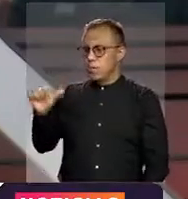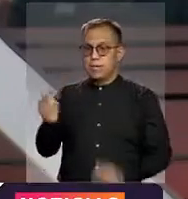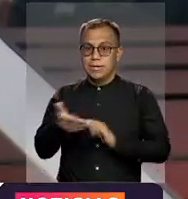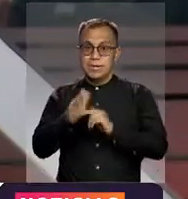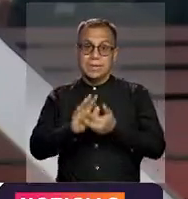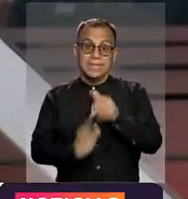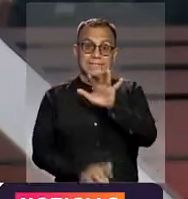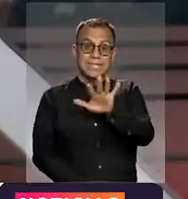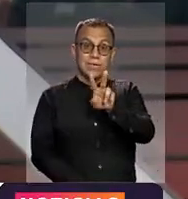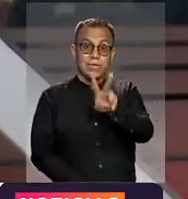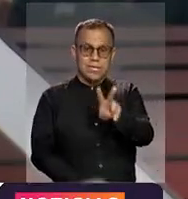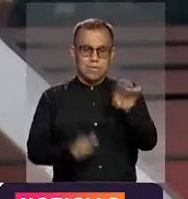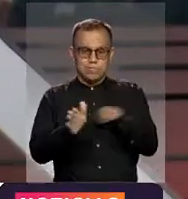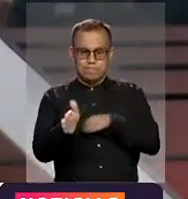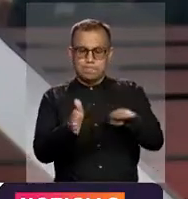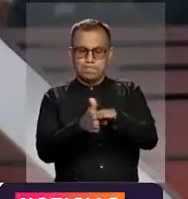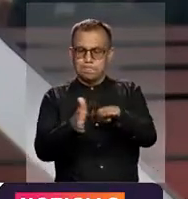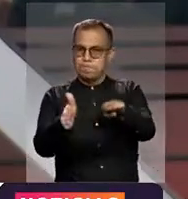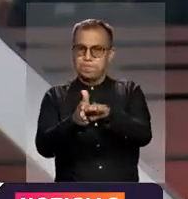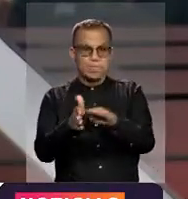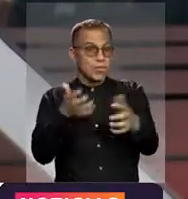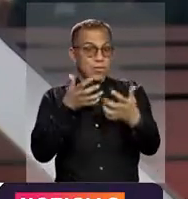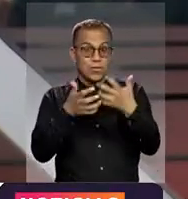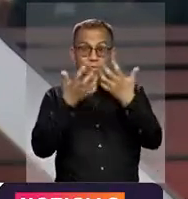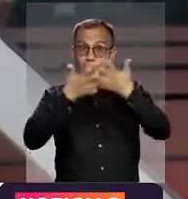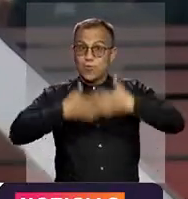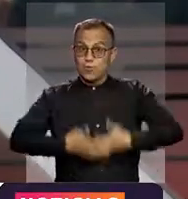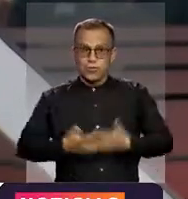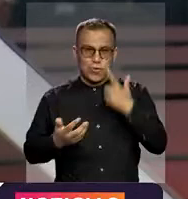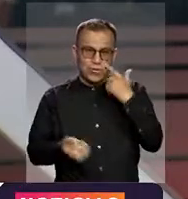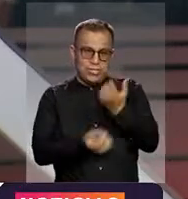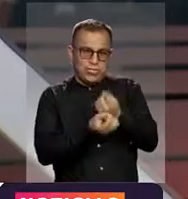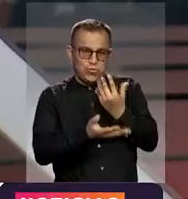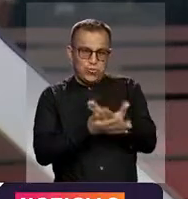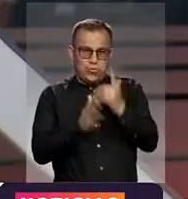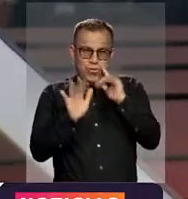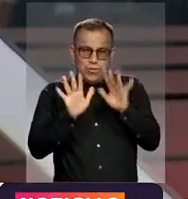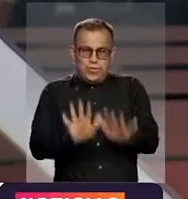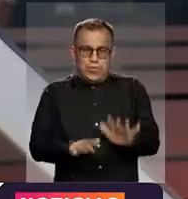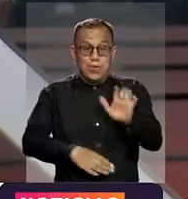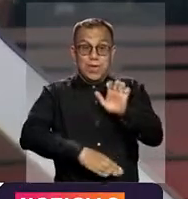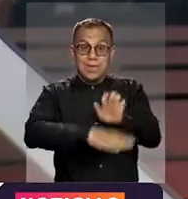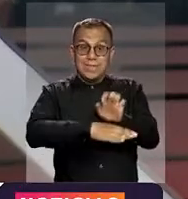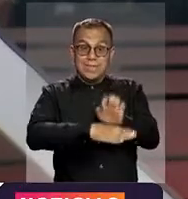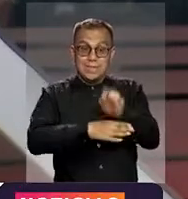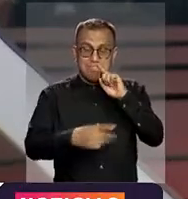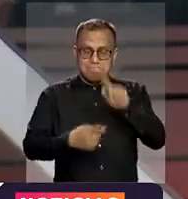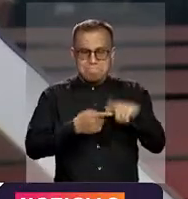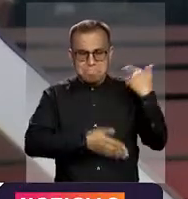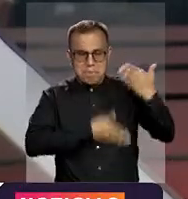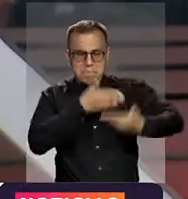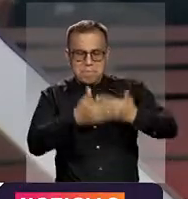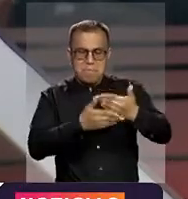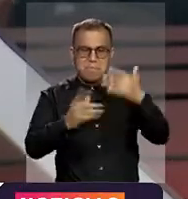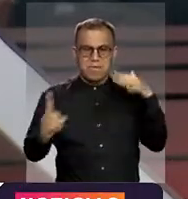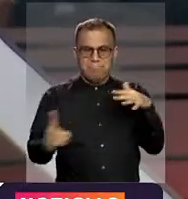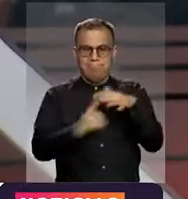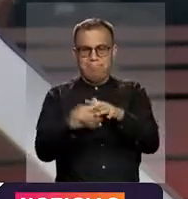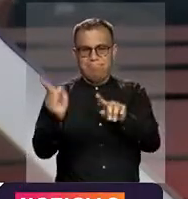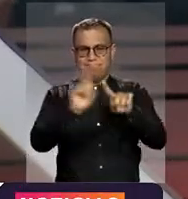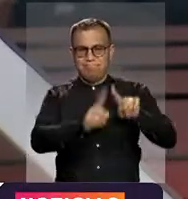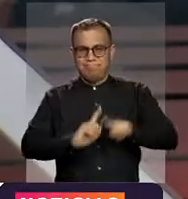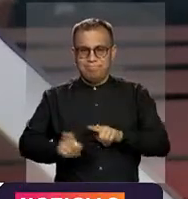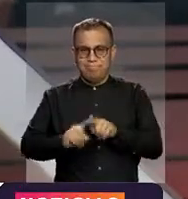52 estaciones de Transmilenio están fuera de servicio por daños en infraestructura. La entidad continúa revisando las afectaciones en los